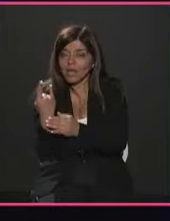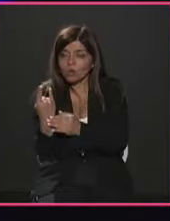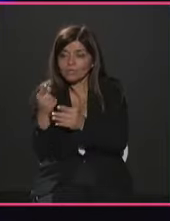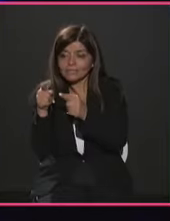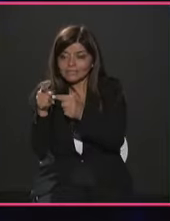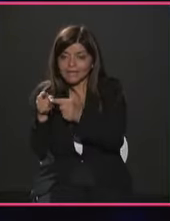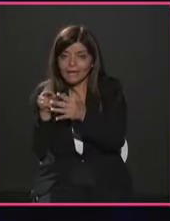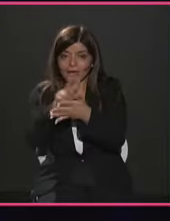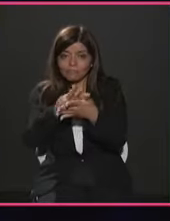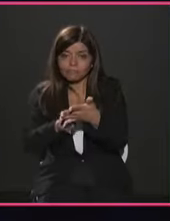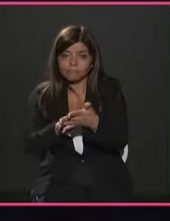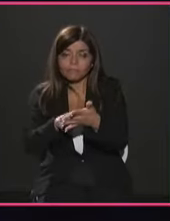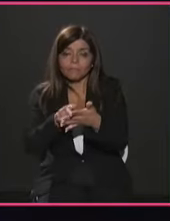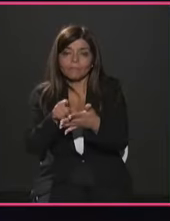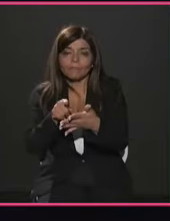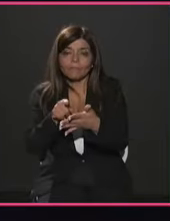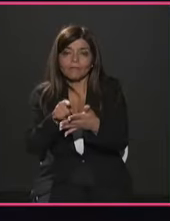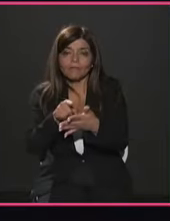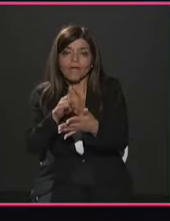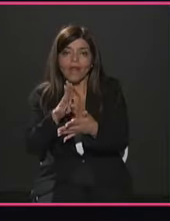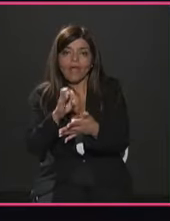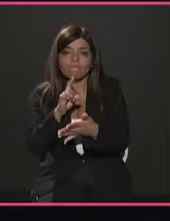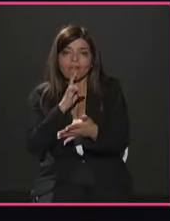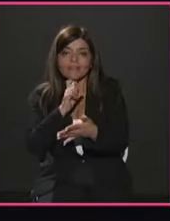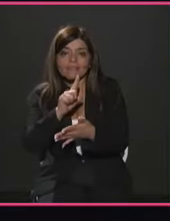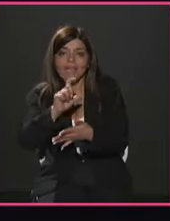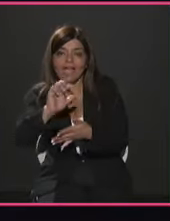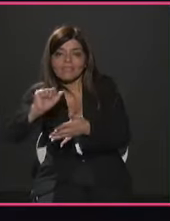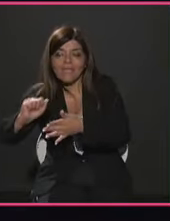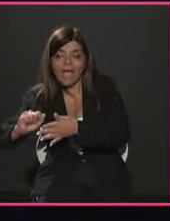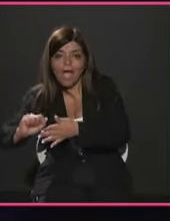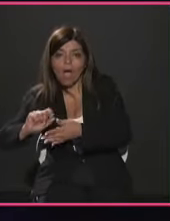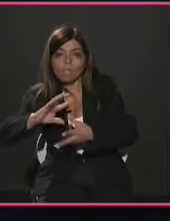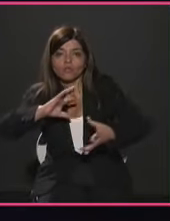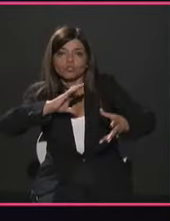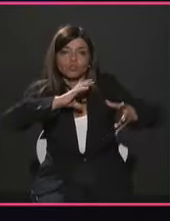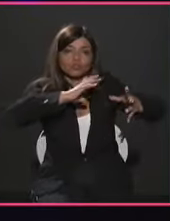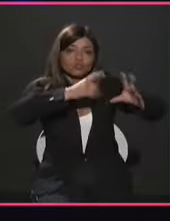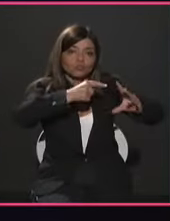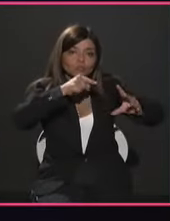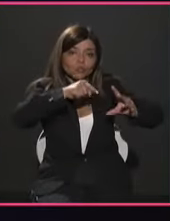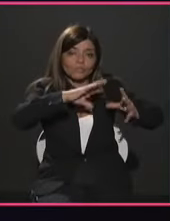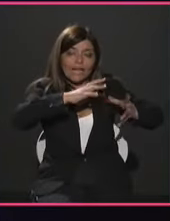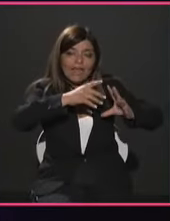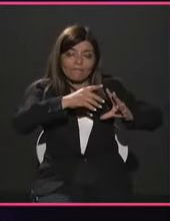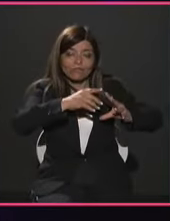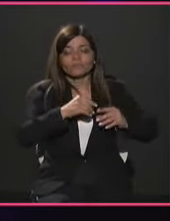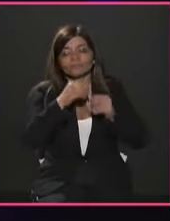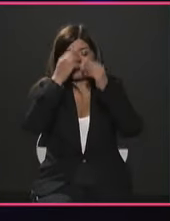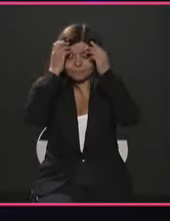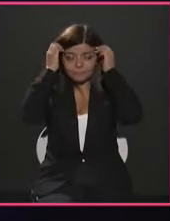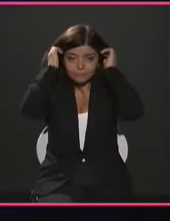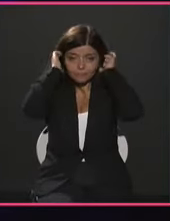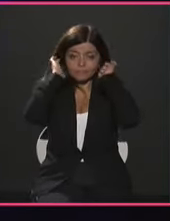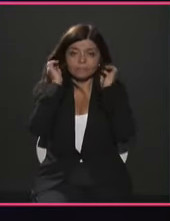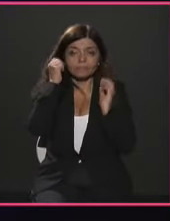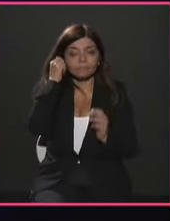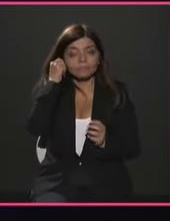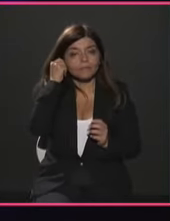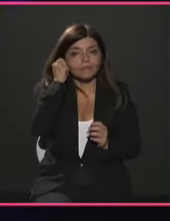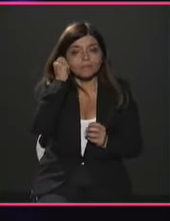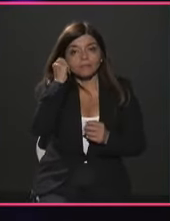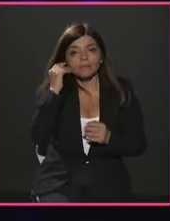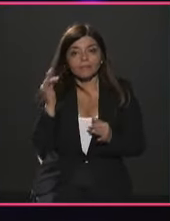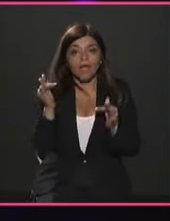llama eh la batalla por tu cerebro the Battle forin y aquí